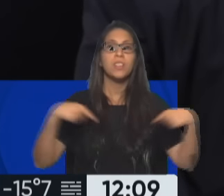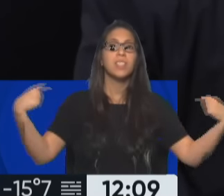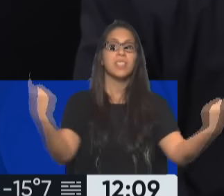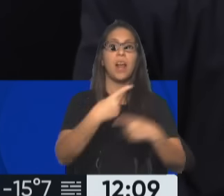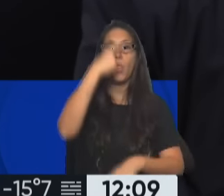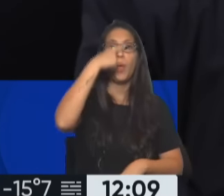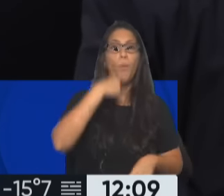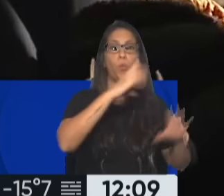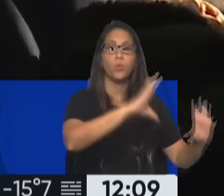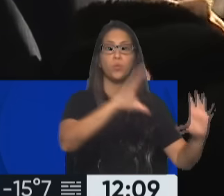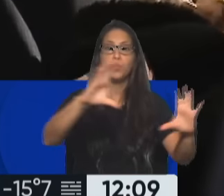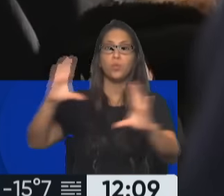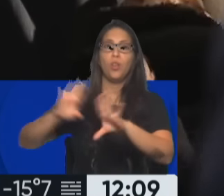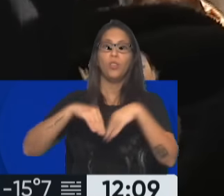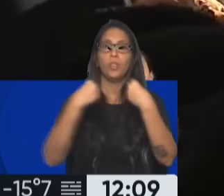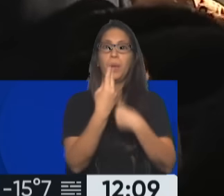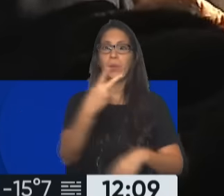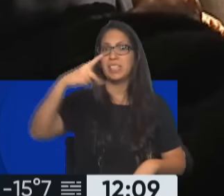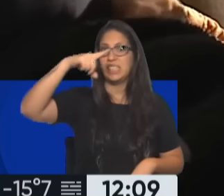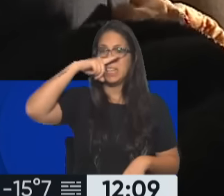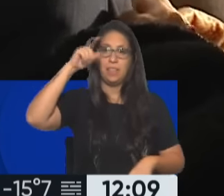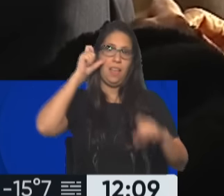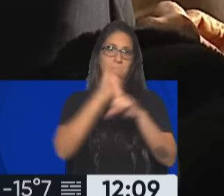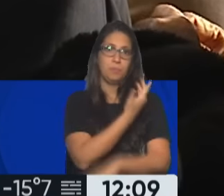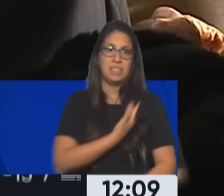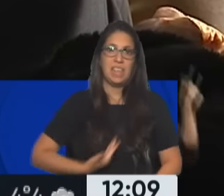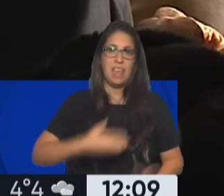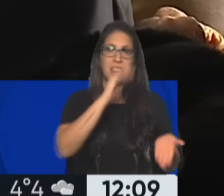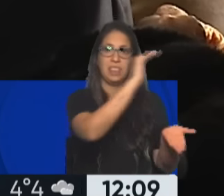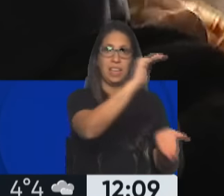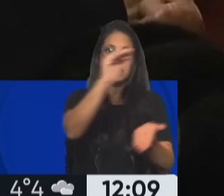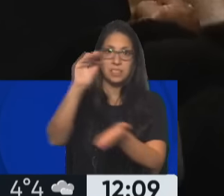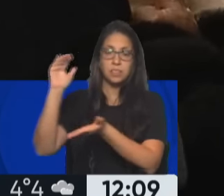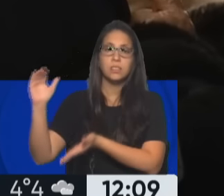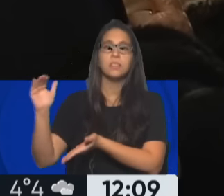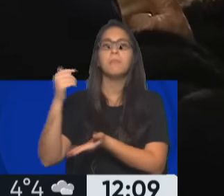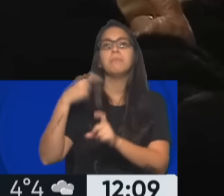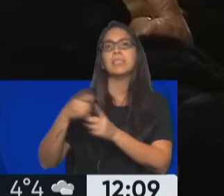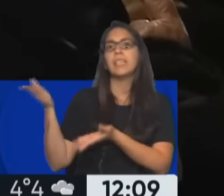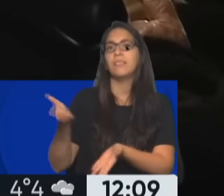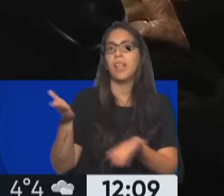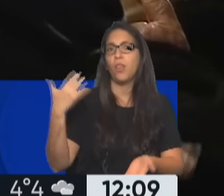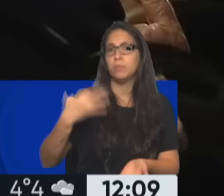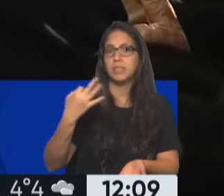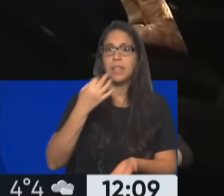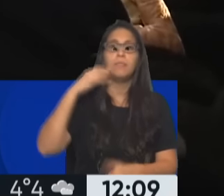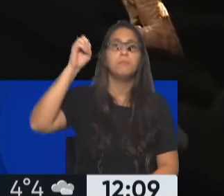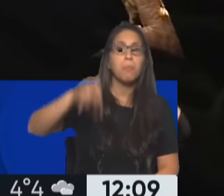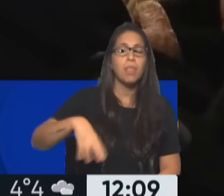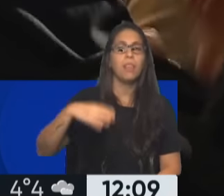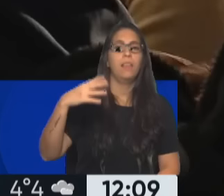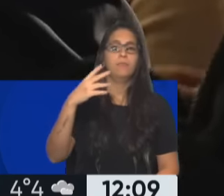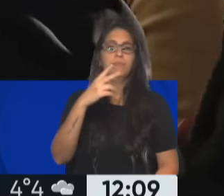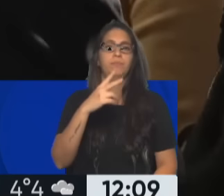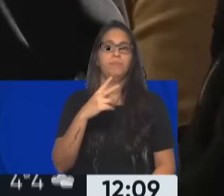donde ya hay 27 bustos de exmandatarios, a propósito justamente de los invitados especiales, con la presencia del jefe de